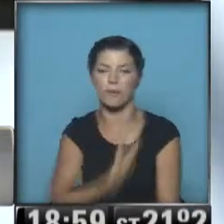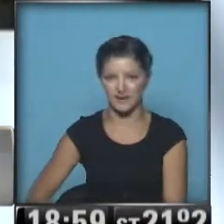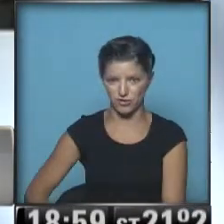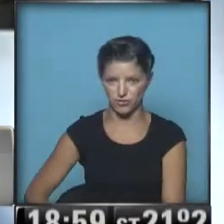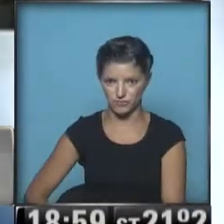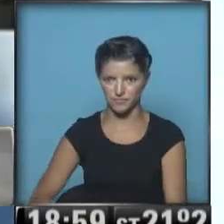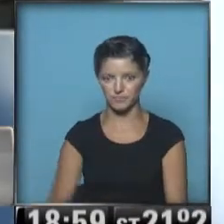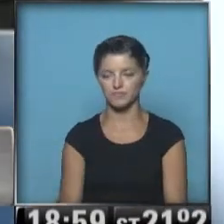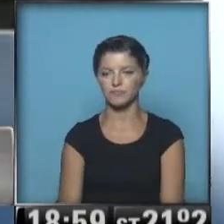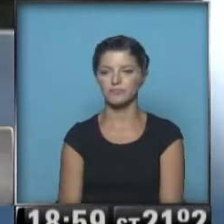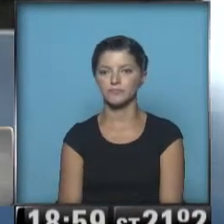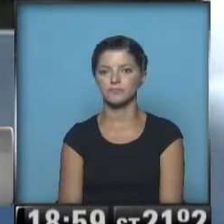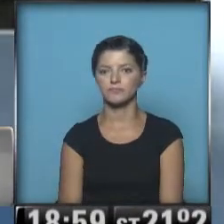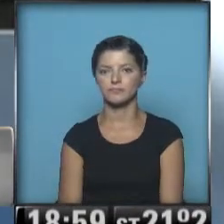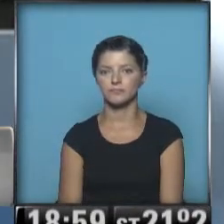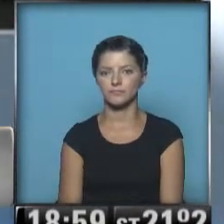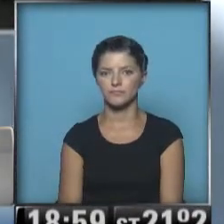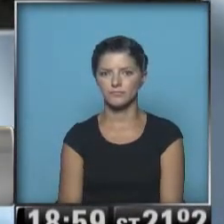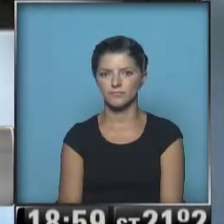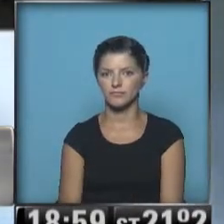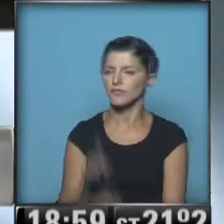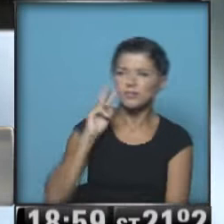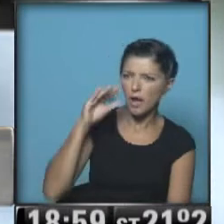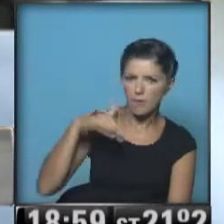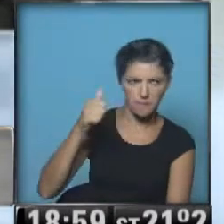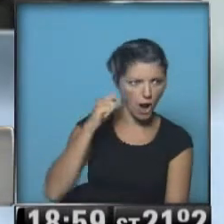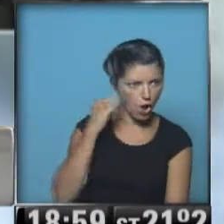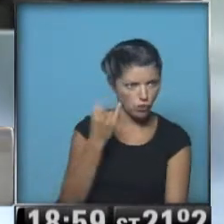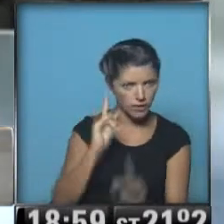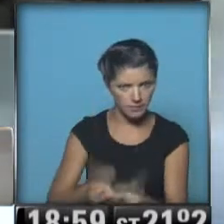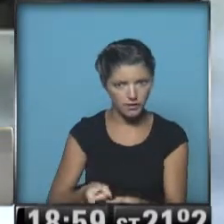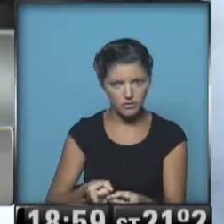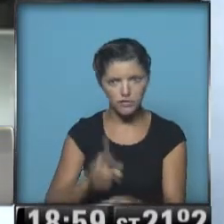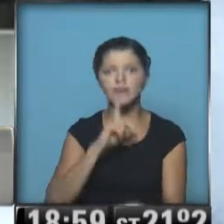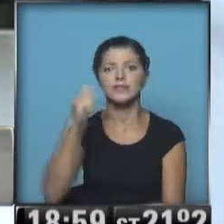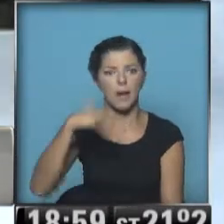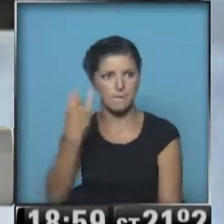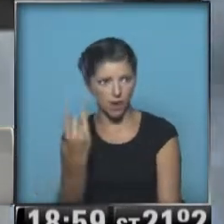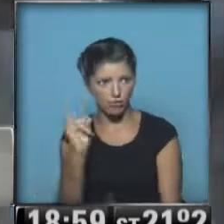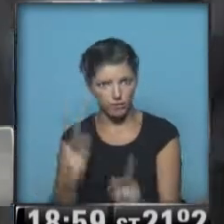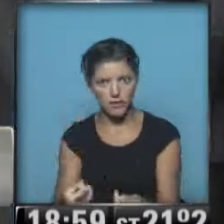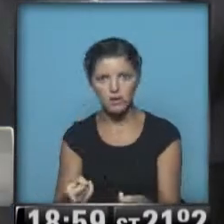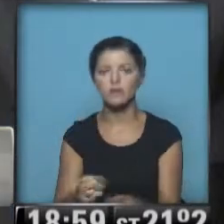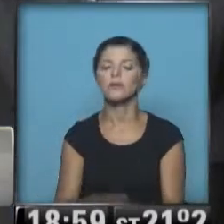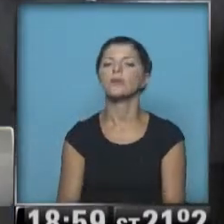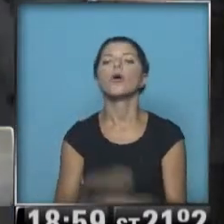palabritas. ¿Esto? ¿Camau también está, no? ¿Sí? Ah, sí. Hola, Camau, ¿cómo estás? Señora presidenta.